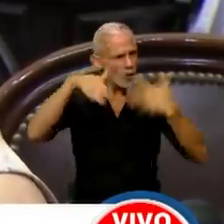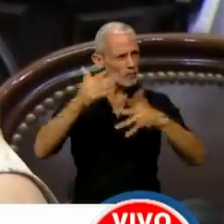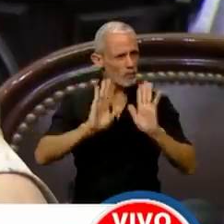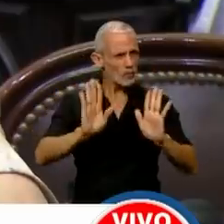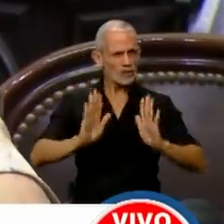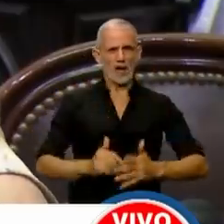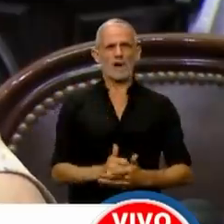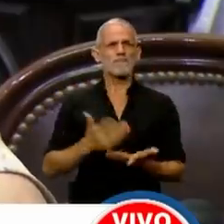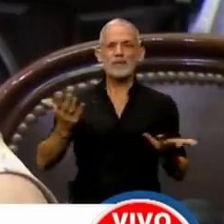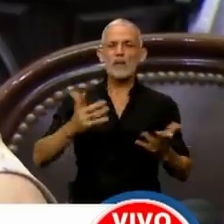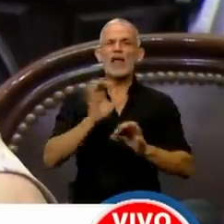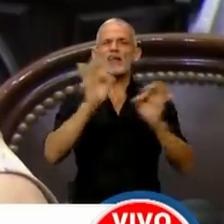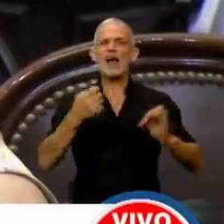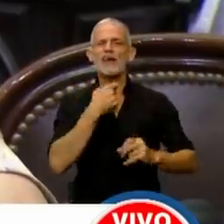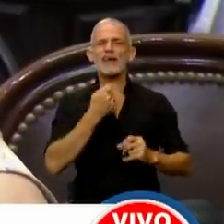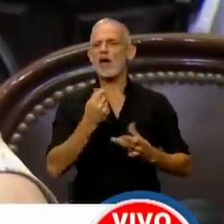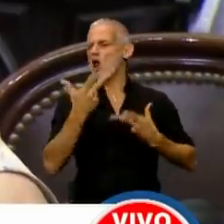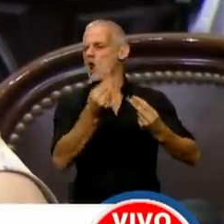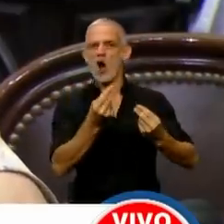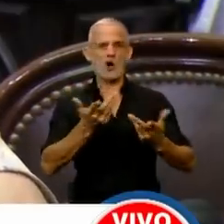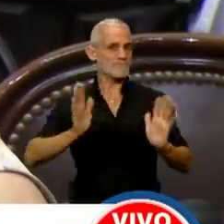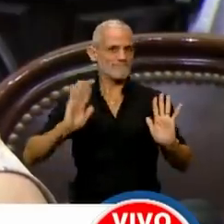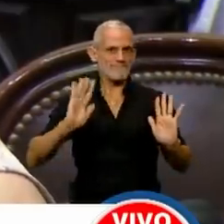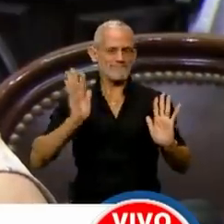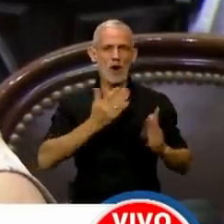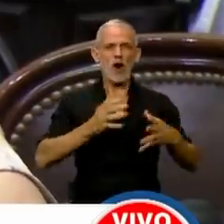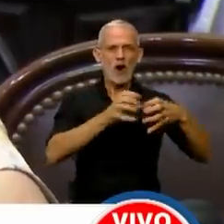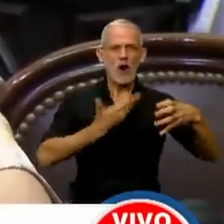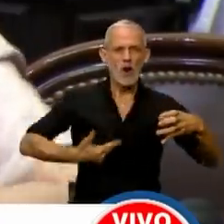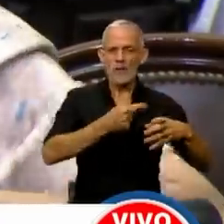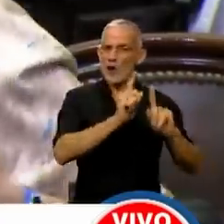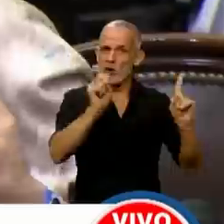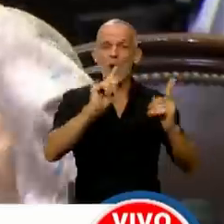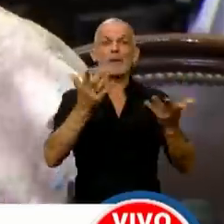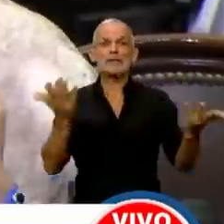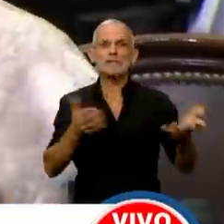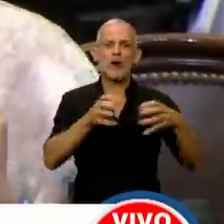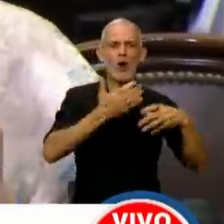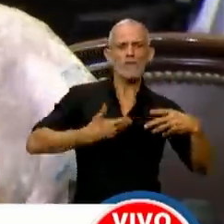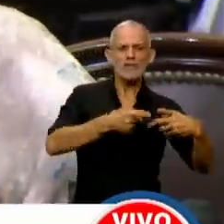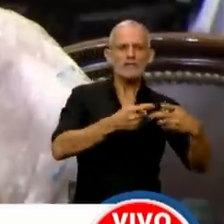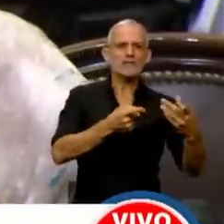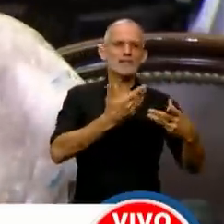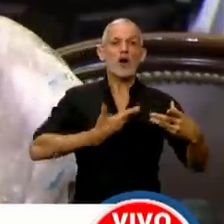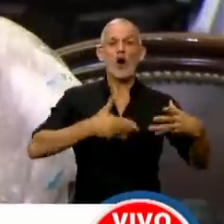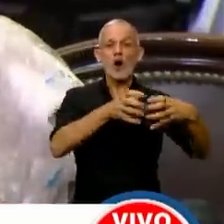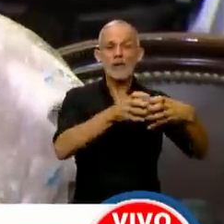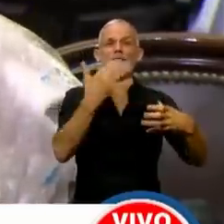confundan. Nadie le quiere negar el presupuesto al oficialismo, pero el oficialismo tiene que